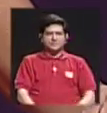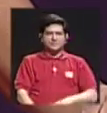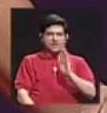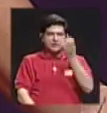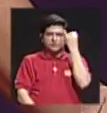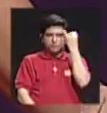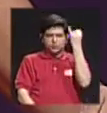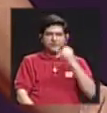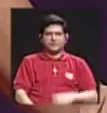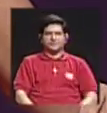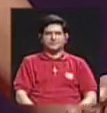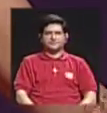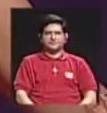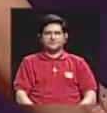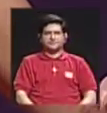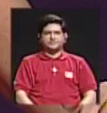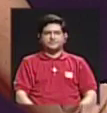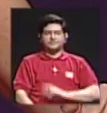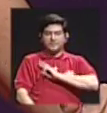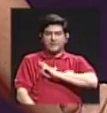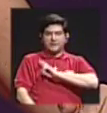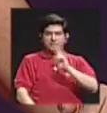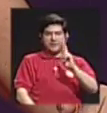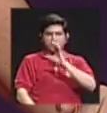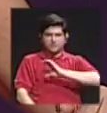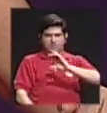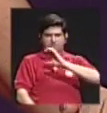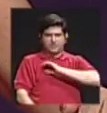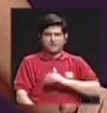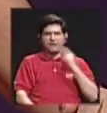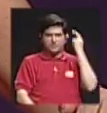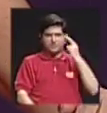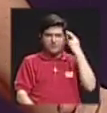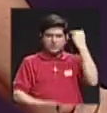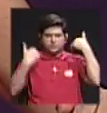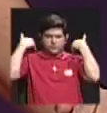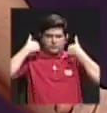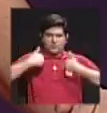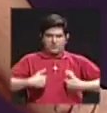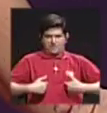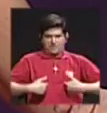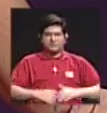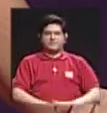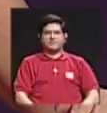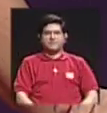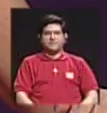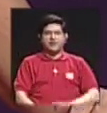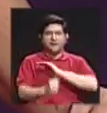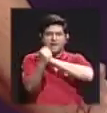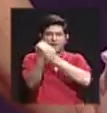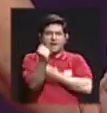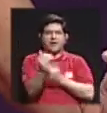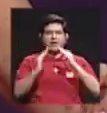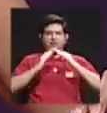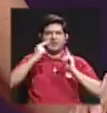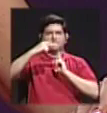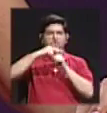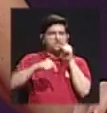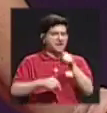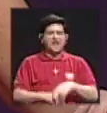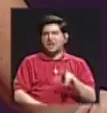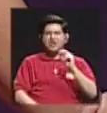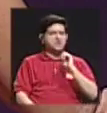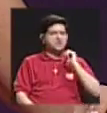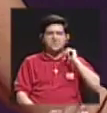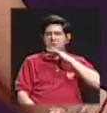su concepto la religiosidad se basa en razonamientos humanos y que el poder de la Iglesia a él no le